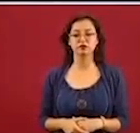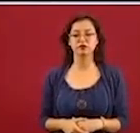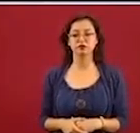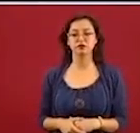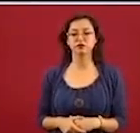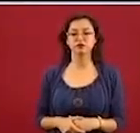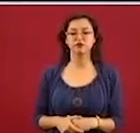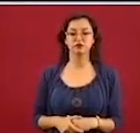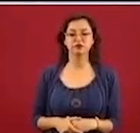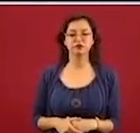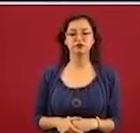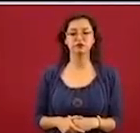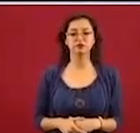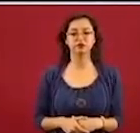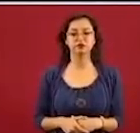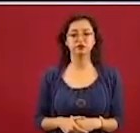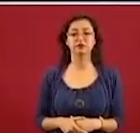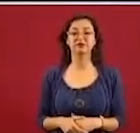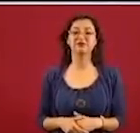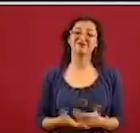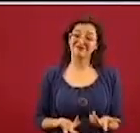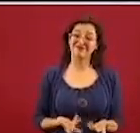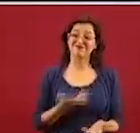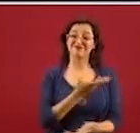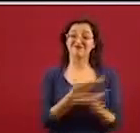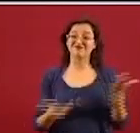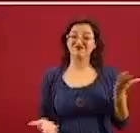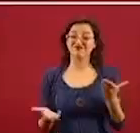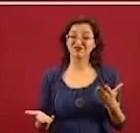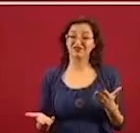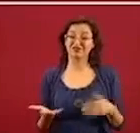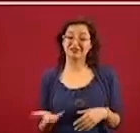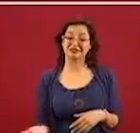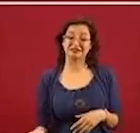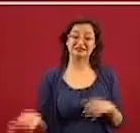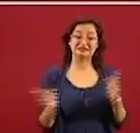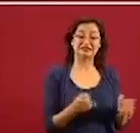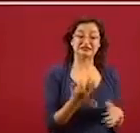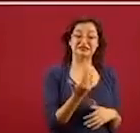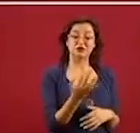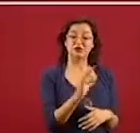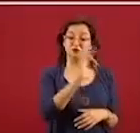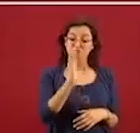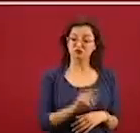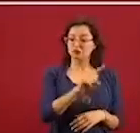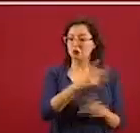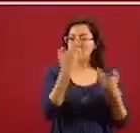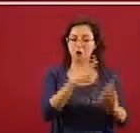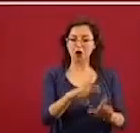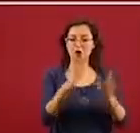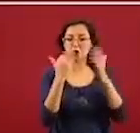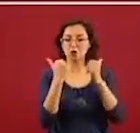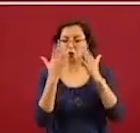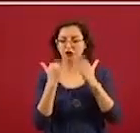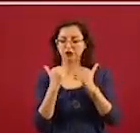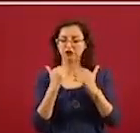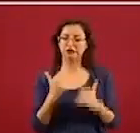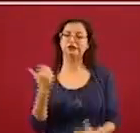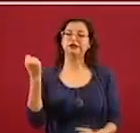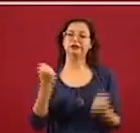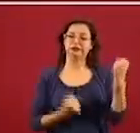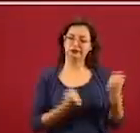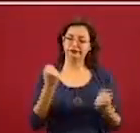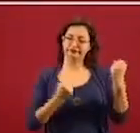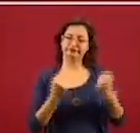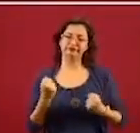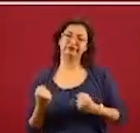Nos está ahora llevando tiempo el que se está entregando a los adultos